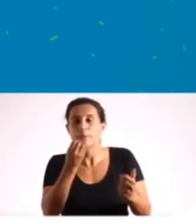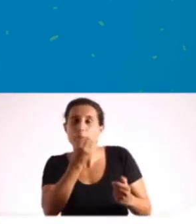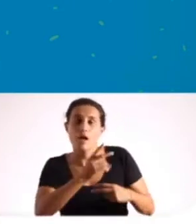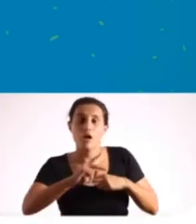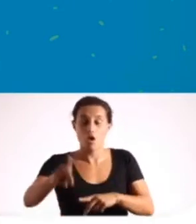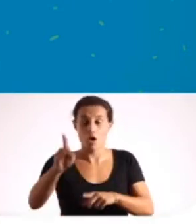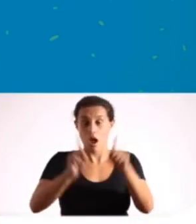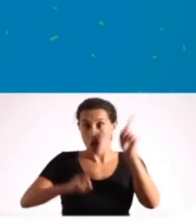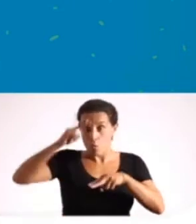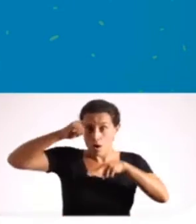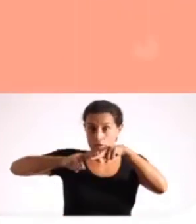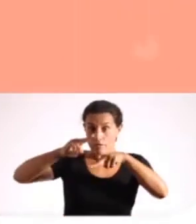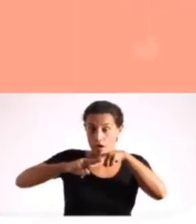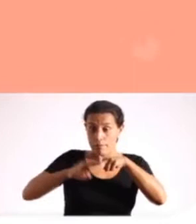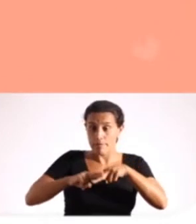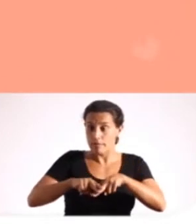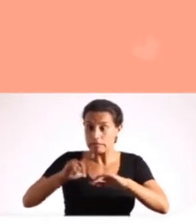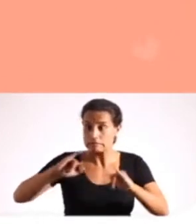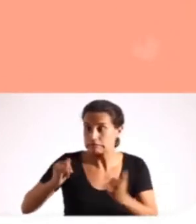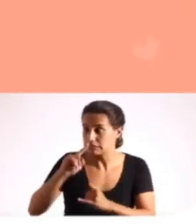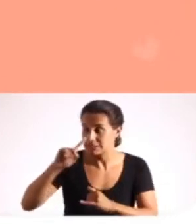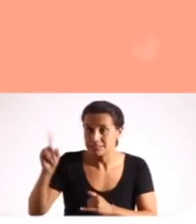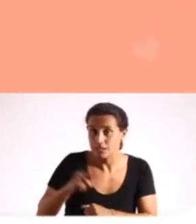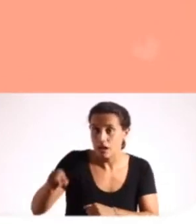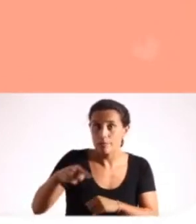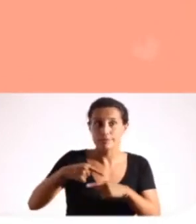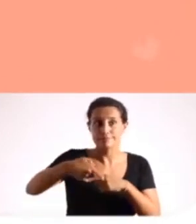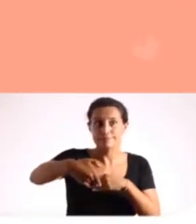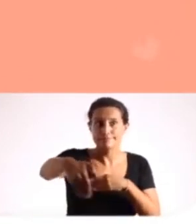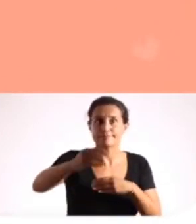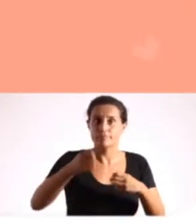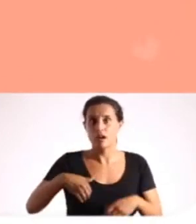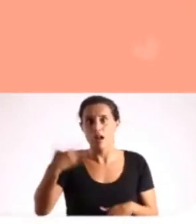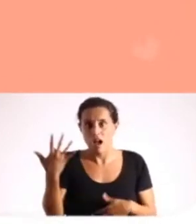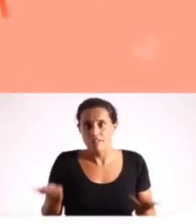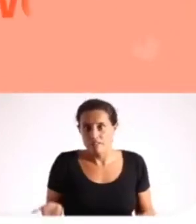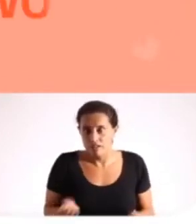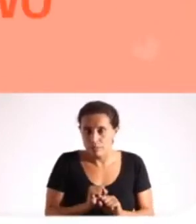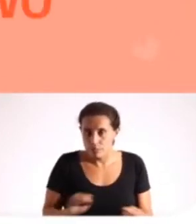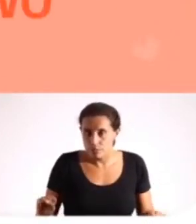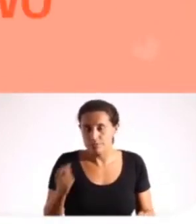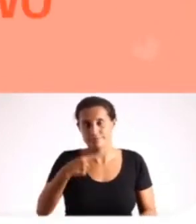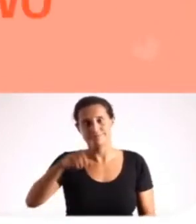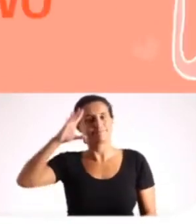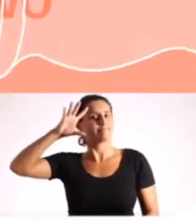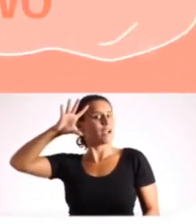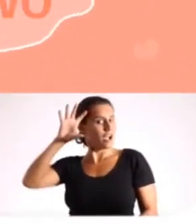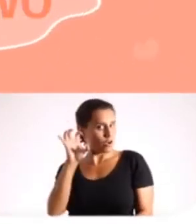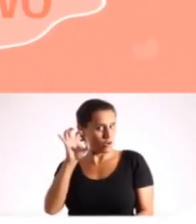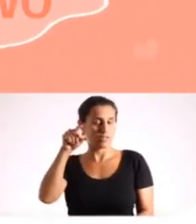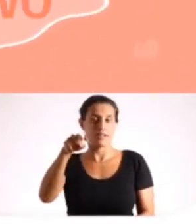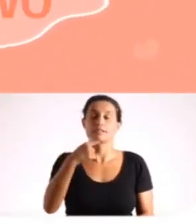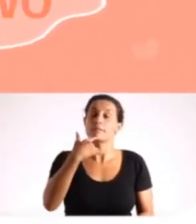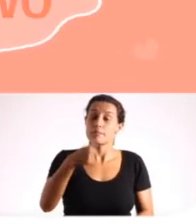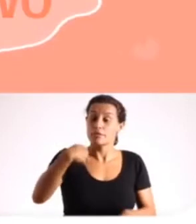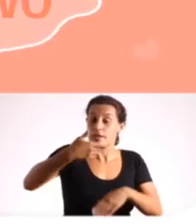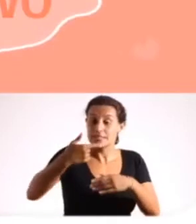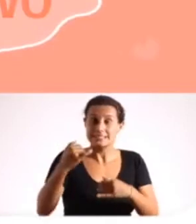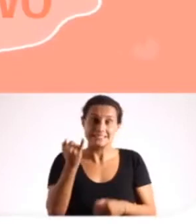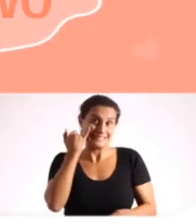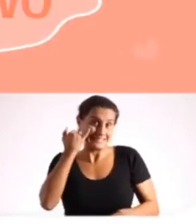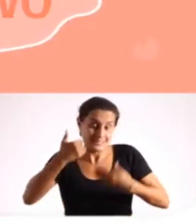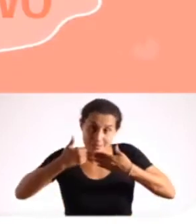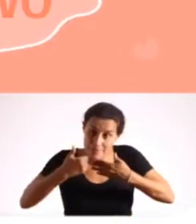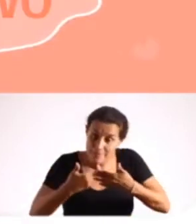a tiempo, pueden causar problemas mayores a mediano y a largo plazo. Así que recuerda, una vez que la persona se vuelve sexualmente